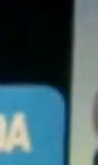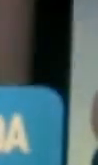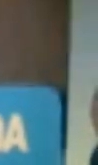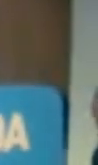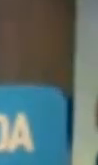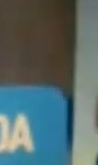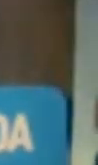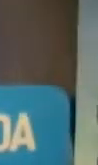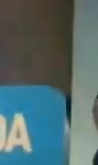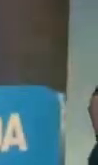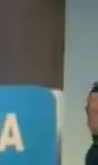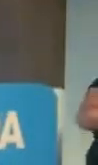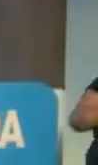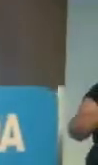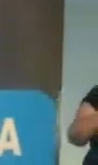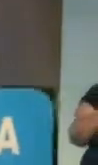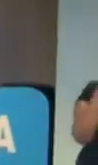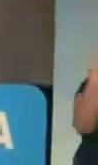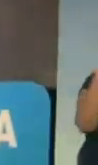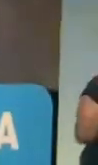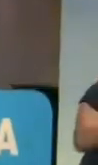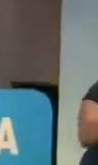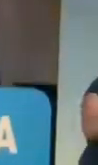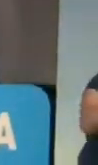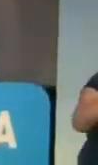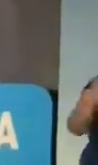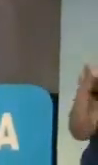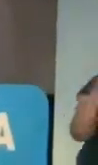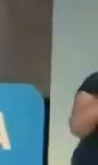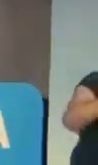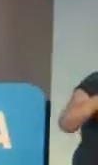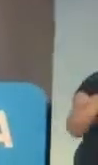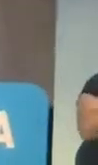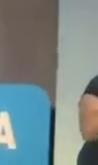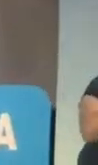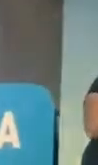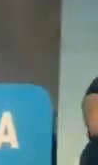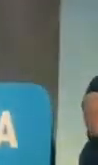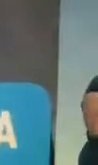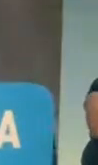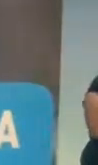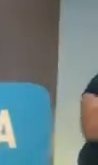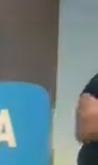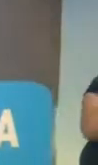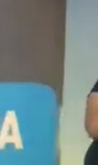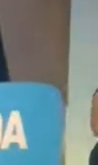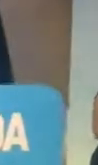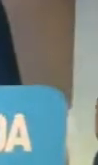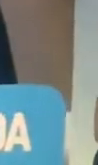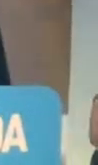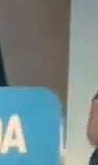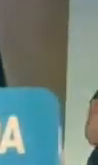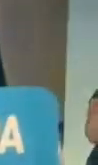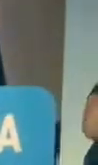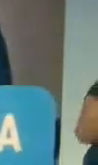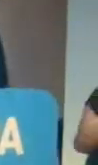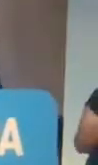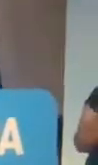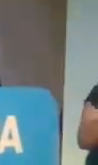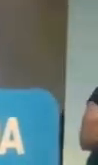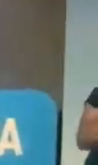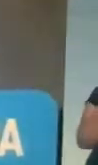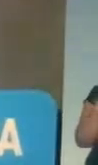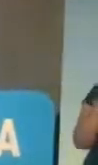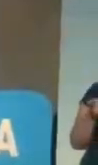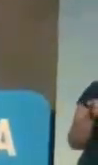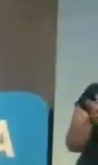330 camas que tienen capacidad de convertirse en 330 camas de terapia intensiva, y esto lo hizo un sindicato. Esto hay que